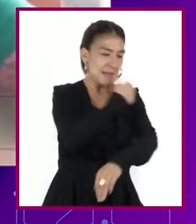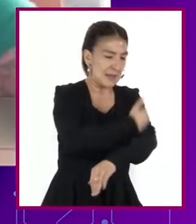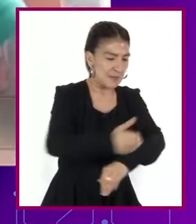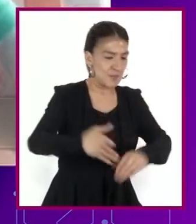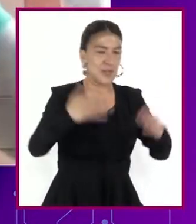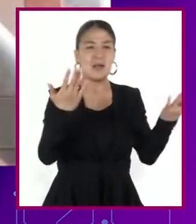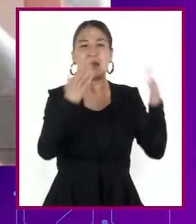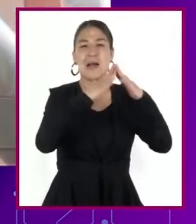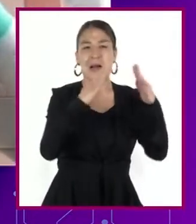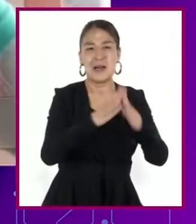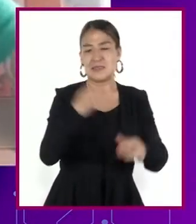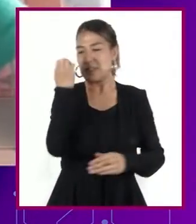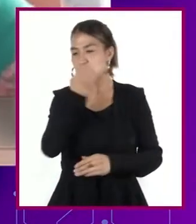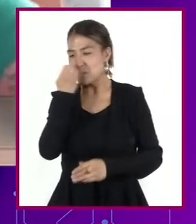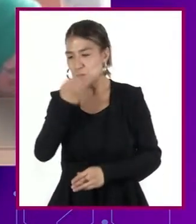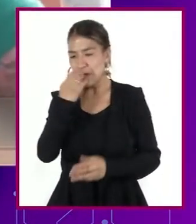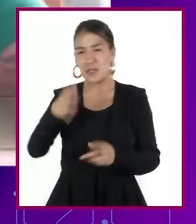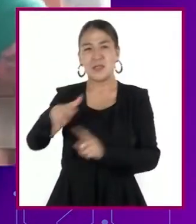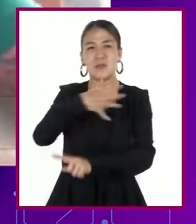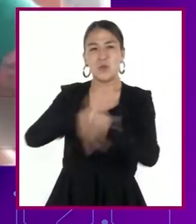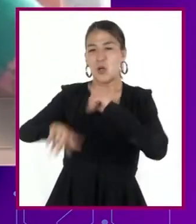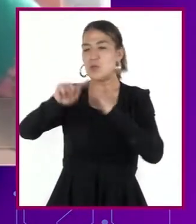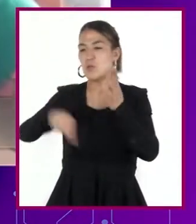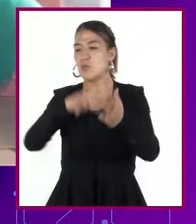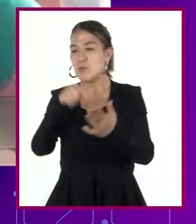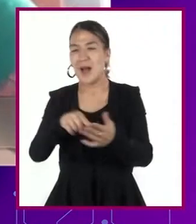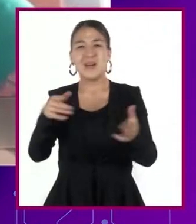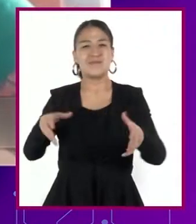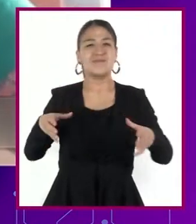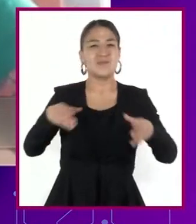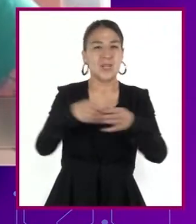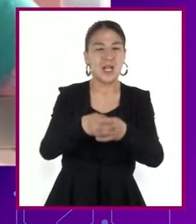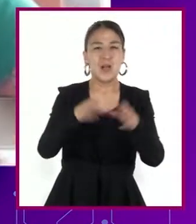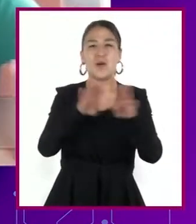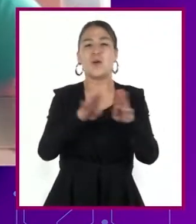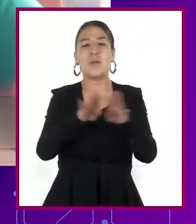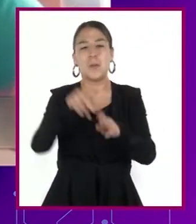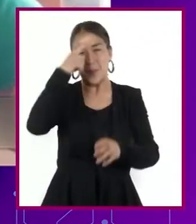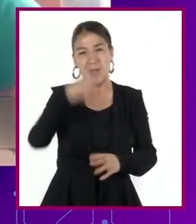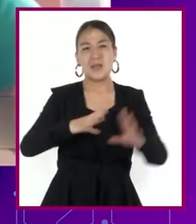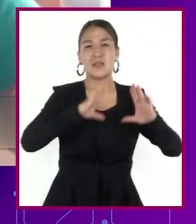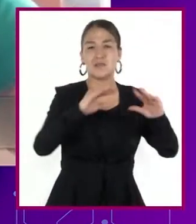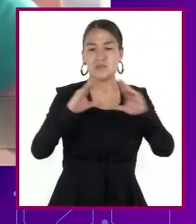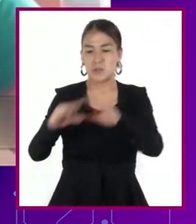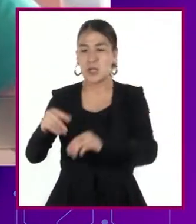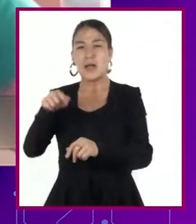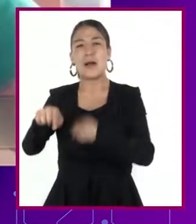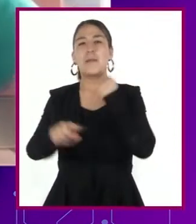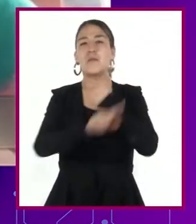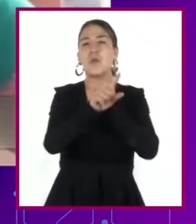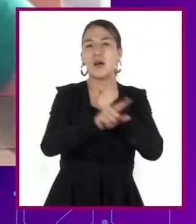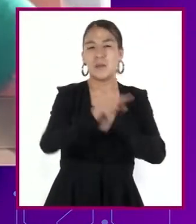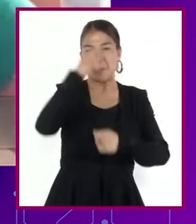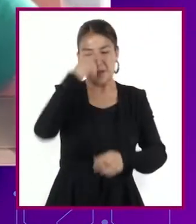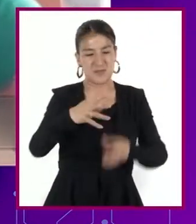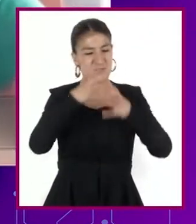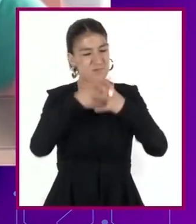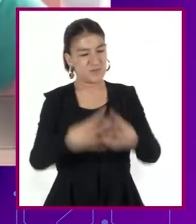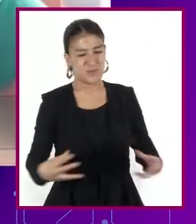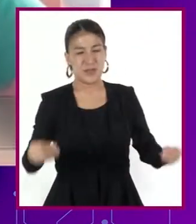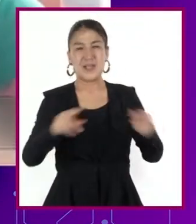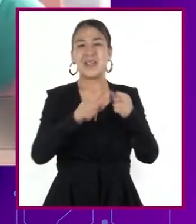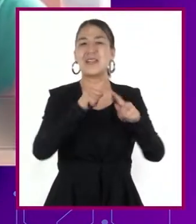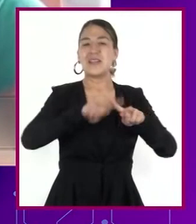las escuelas, los espacios comunitarios, y que nos permite aprender a resolver conflictos de manera distinta a